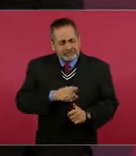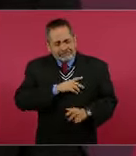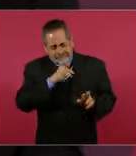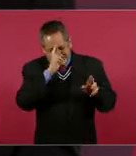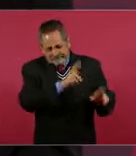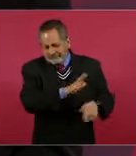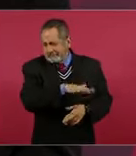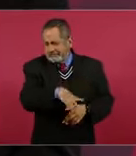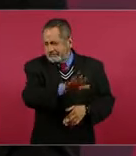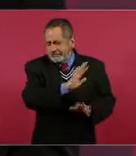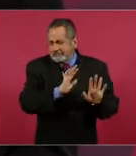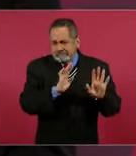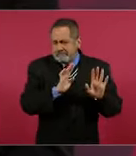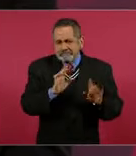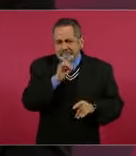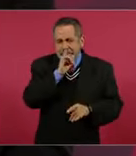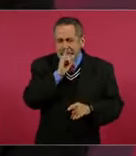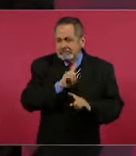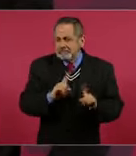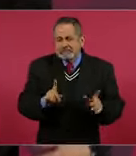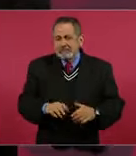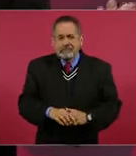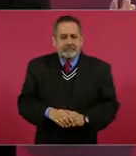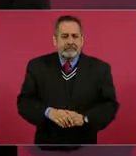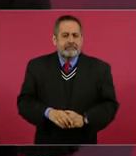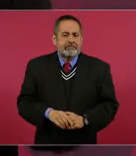pues, además,